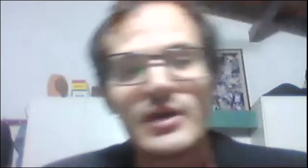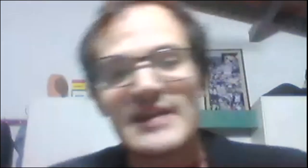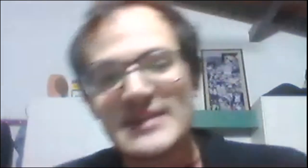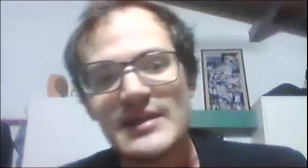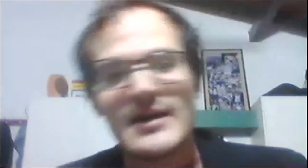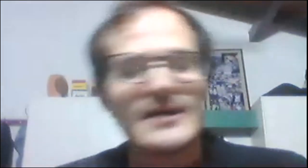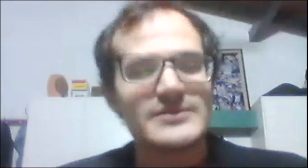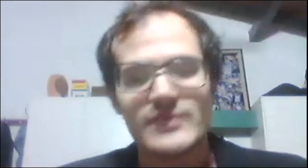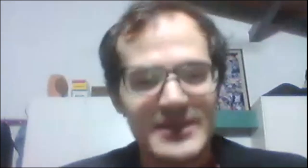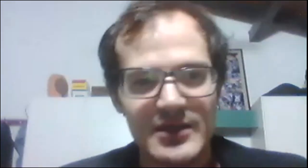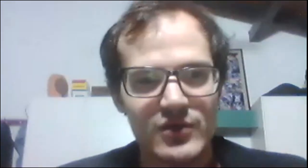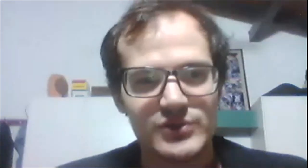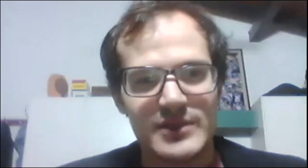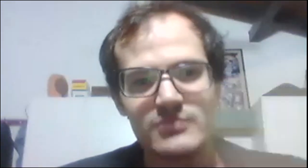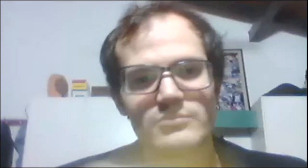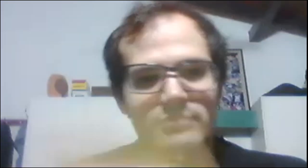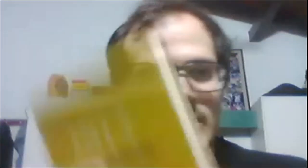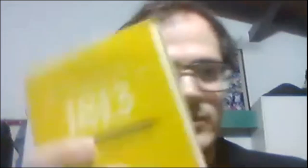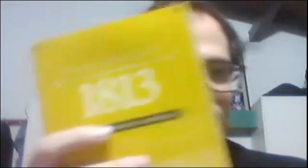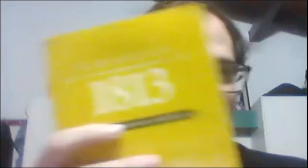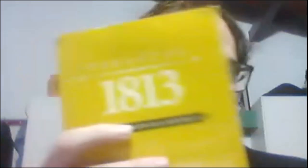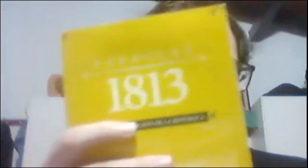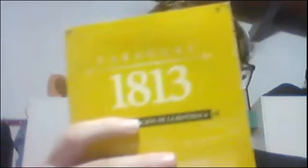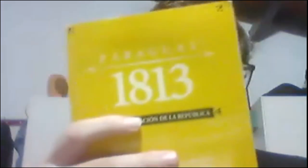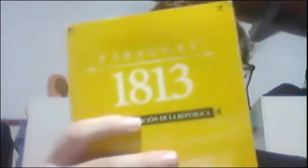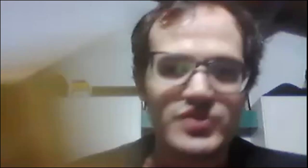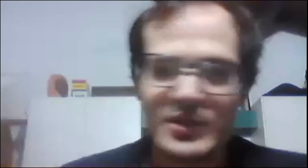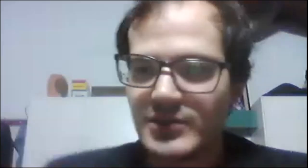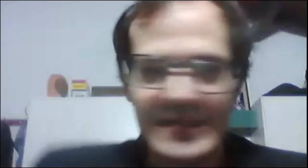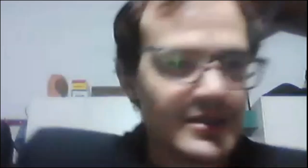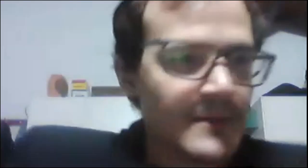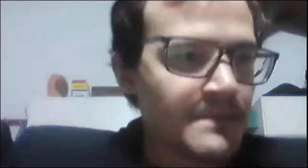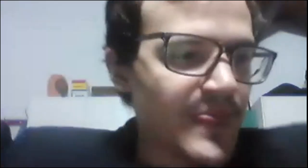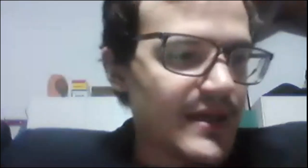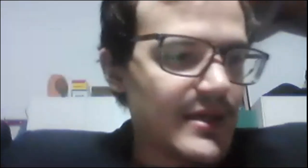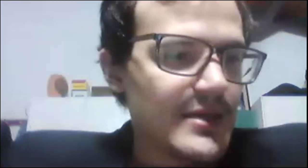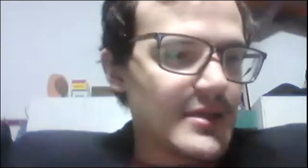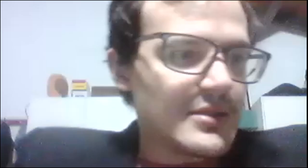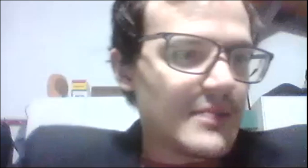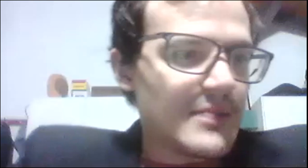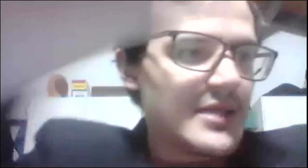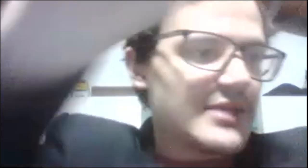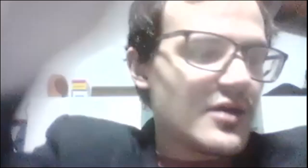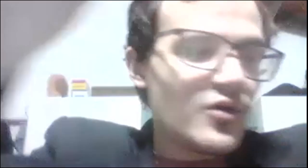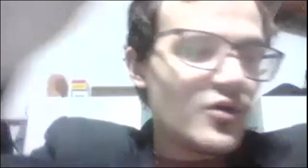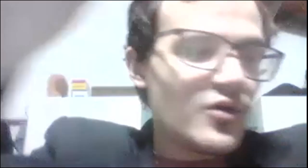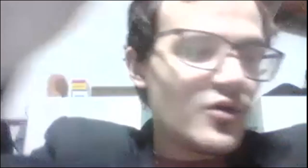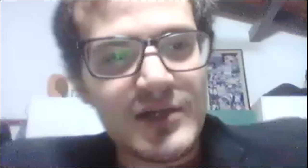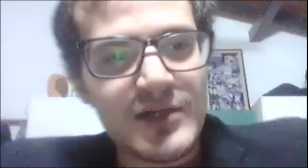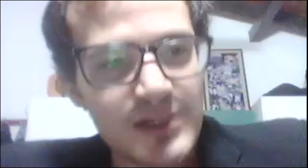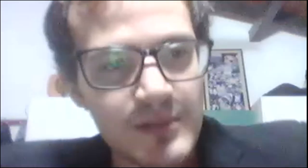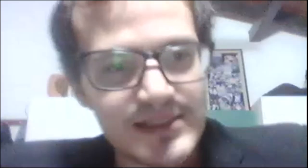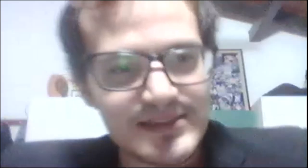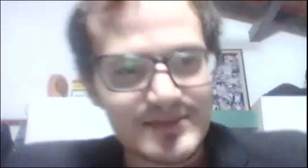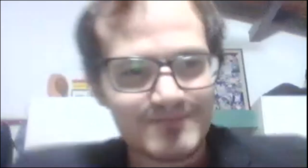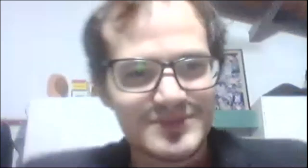con Artigas y una serie de cosas, ¿verdad? Un lindo trabajo, 1813. También tengo este que les voy a